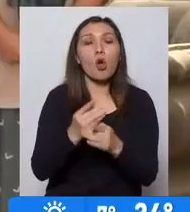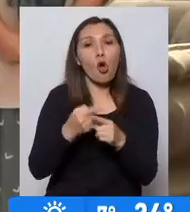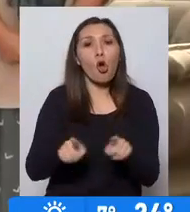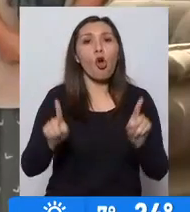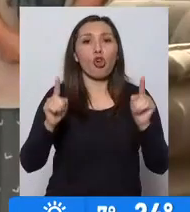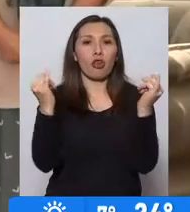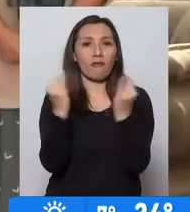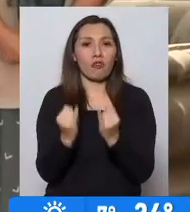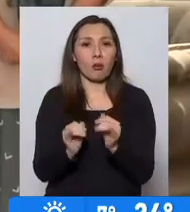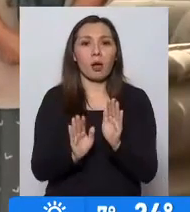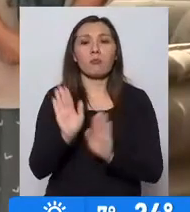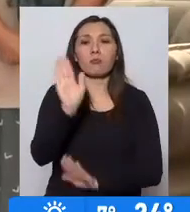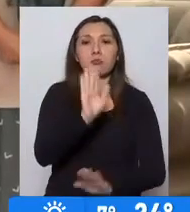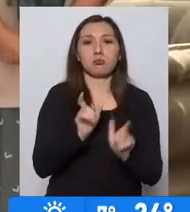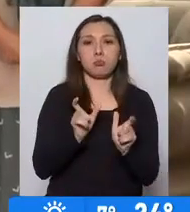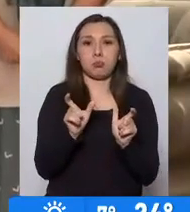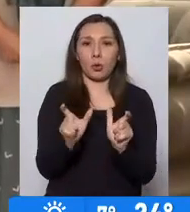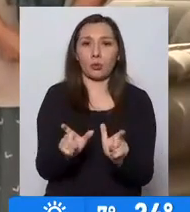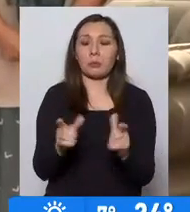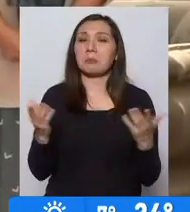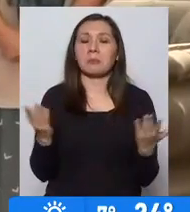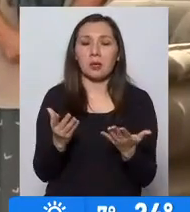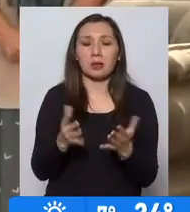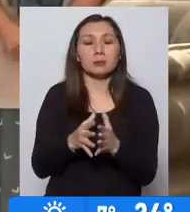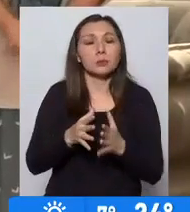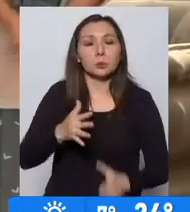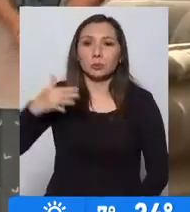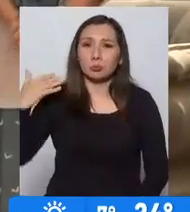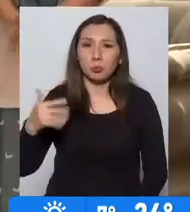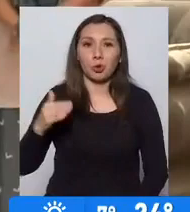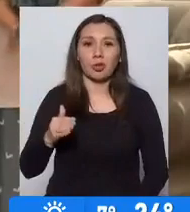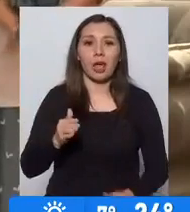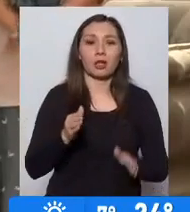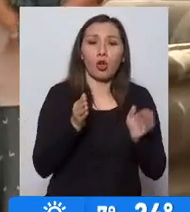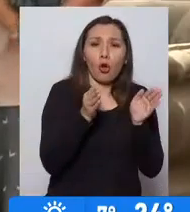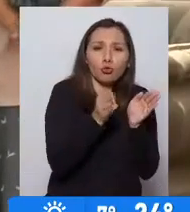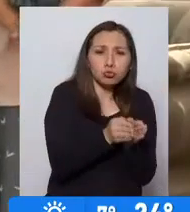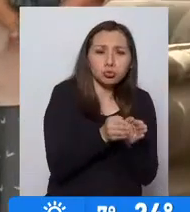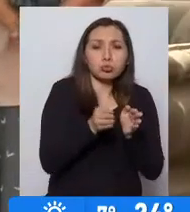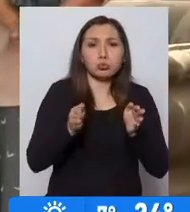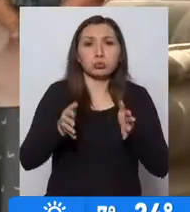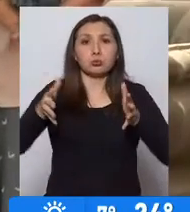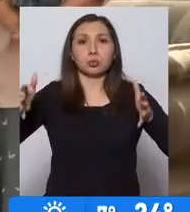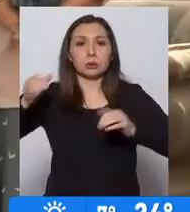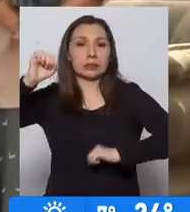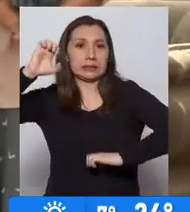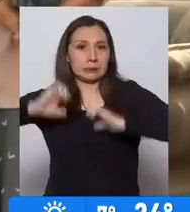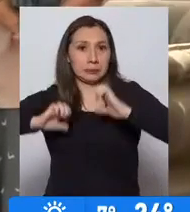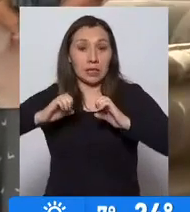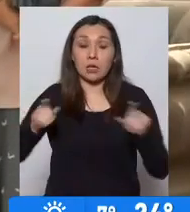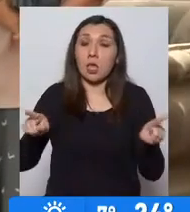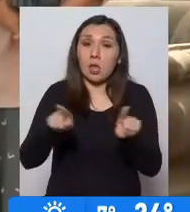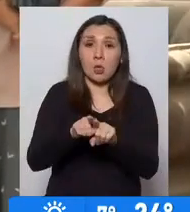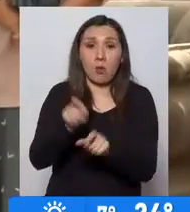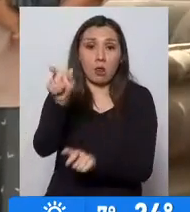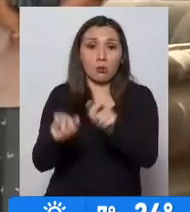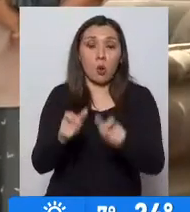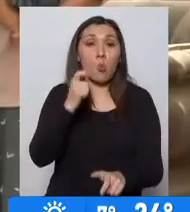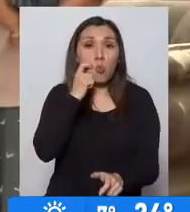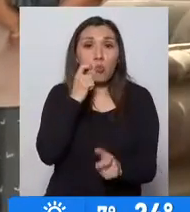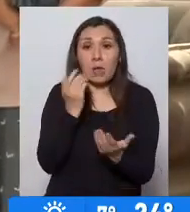otro mecanismo de protección que es esencial para la micro, pequeña y mediana empresa. Igual como los seres